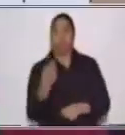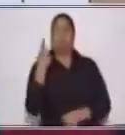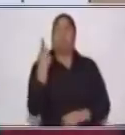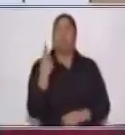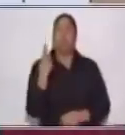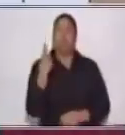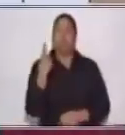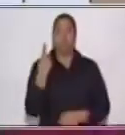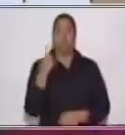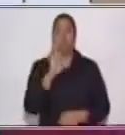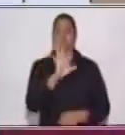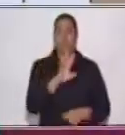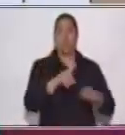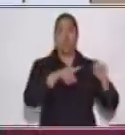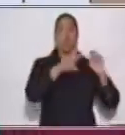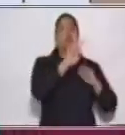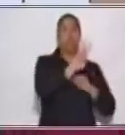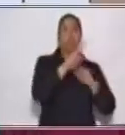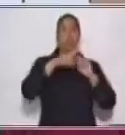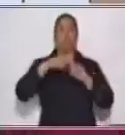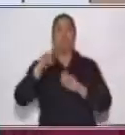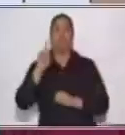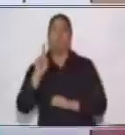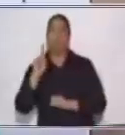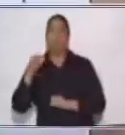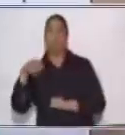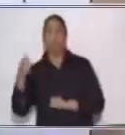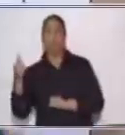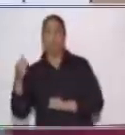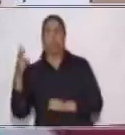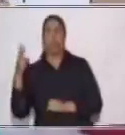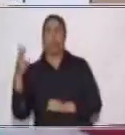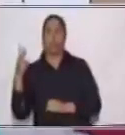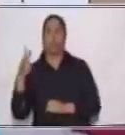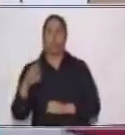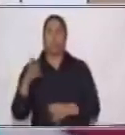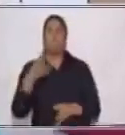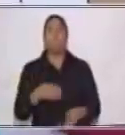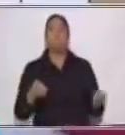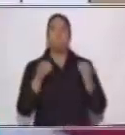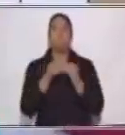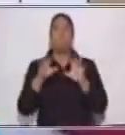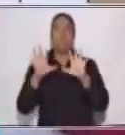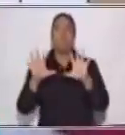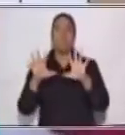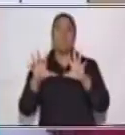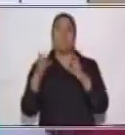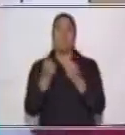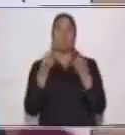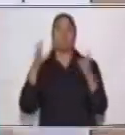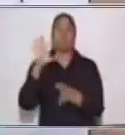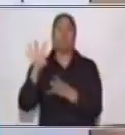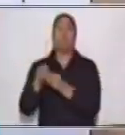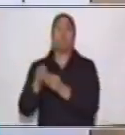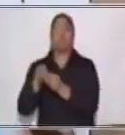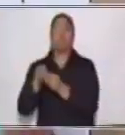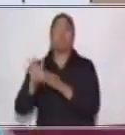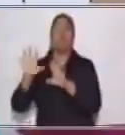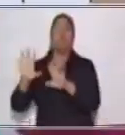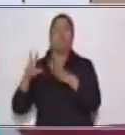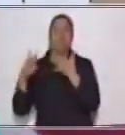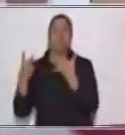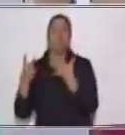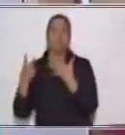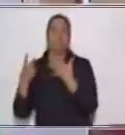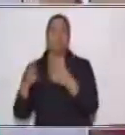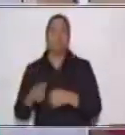2 por 1 es 2, más 10 nos resulta 12.